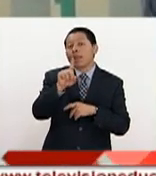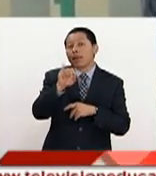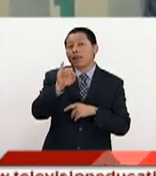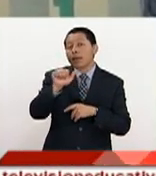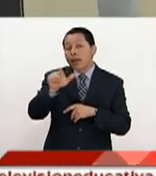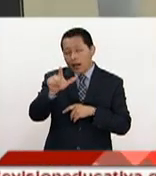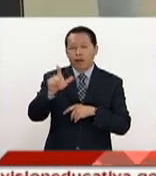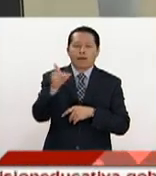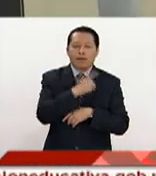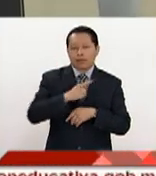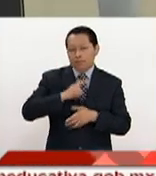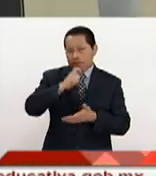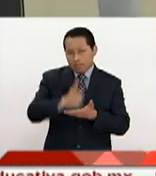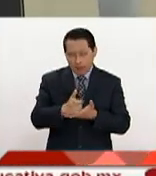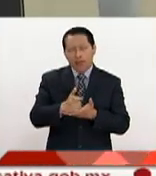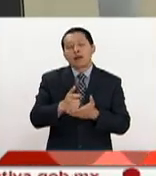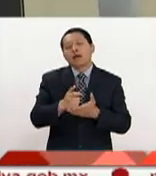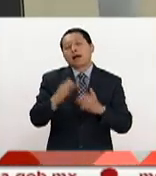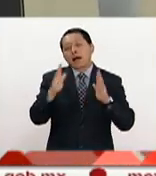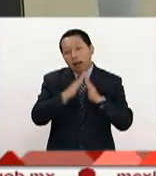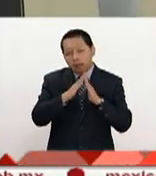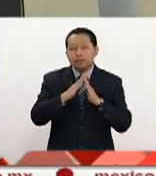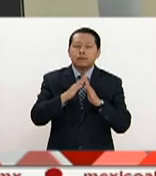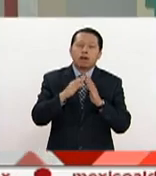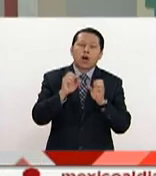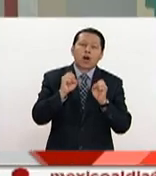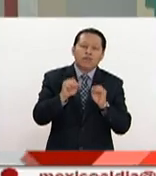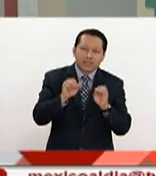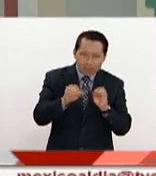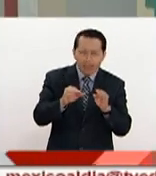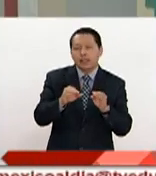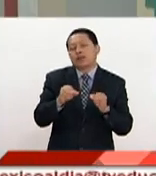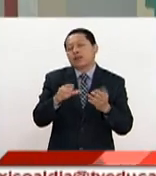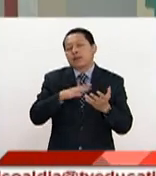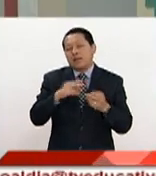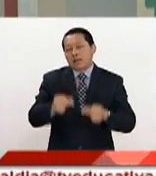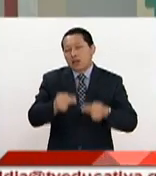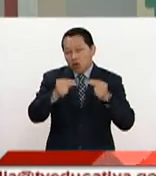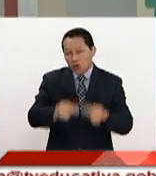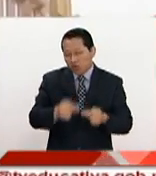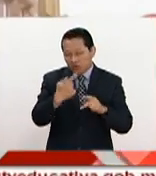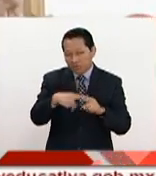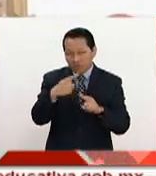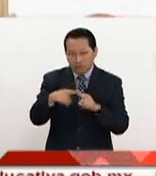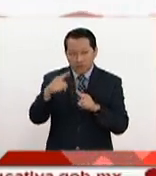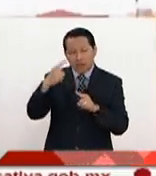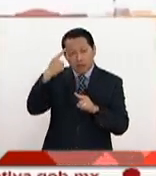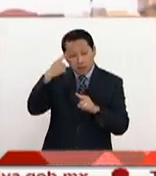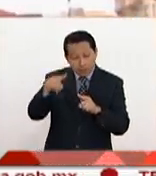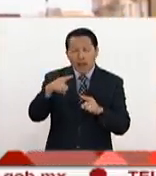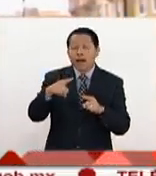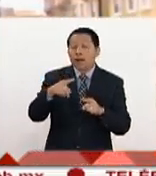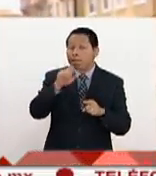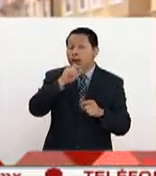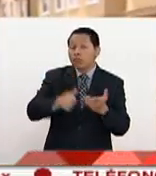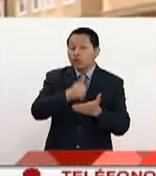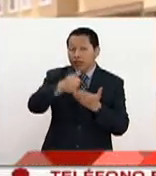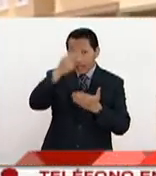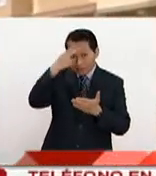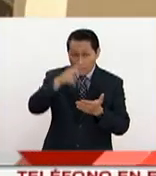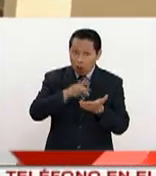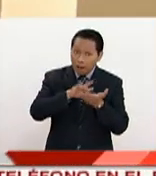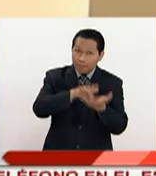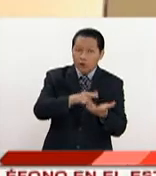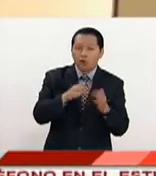propietarios de una vivienda, oficina, edificio o local comercial. Con el propósito de apoyar la economía de las familias capitalinas,